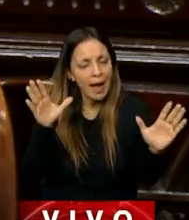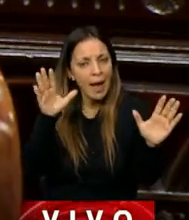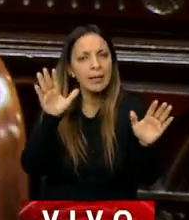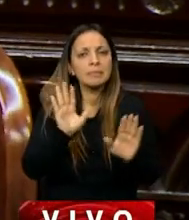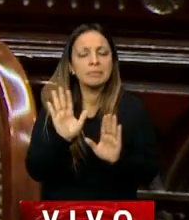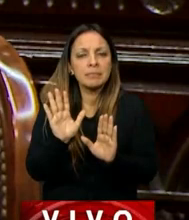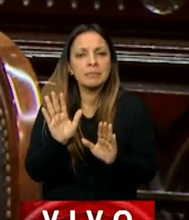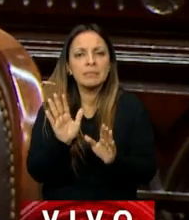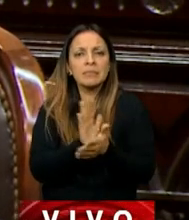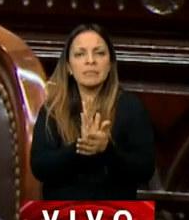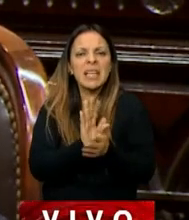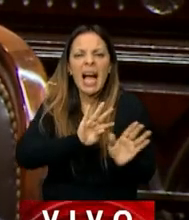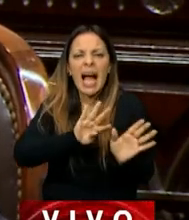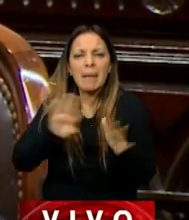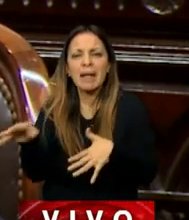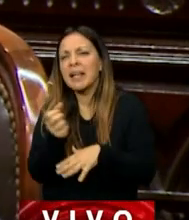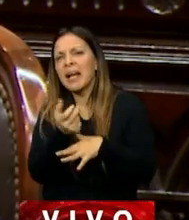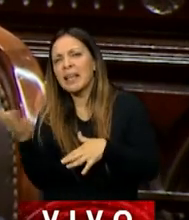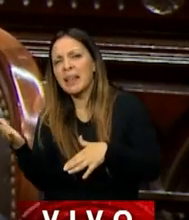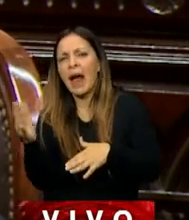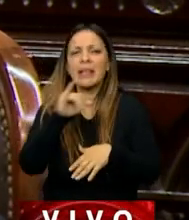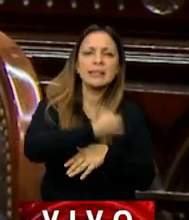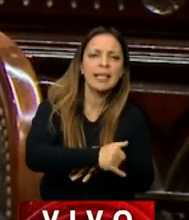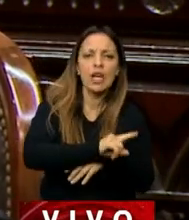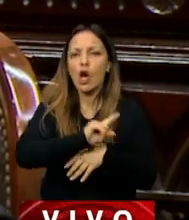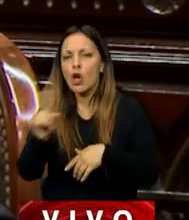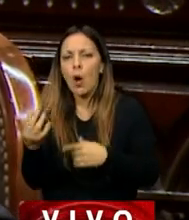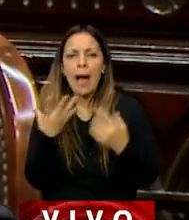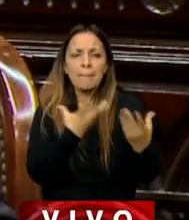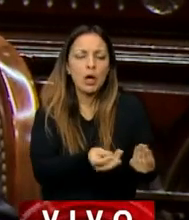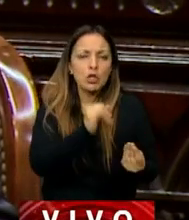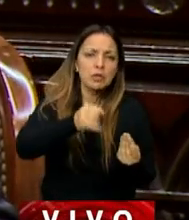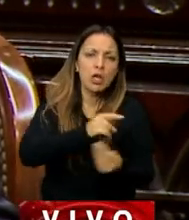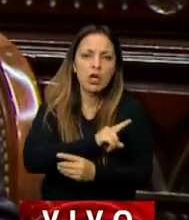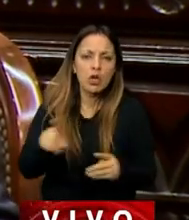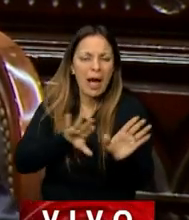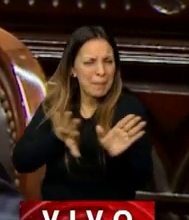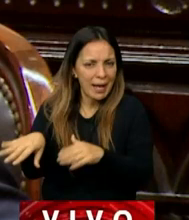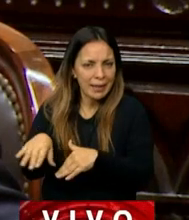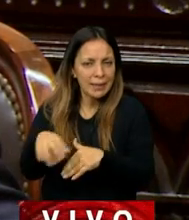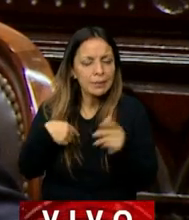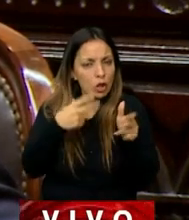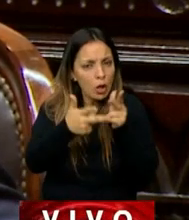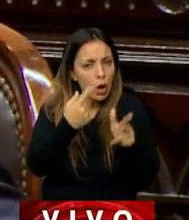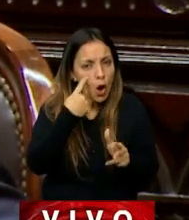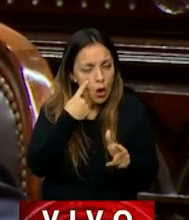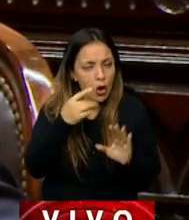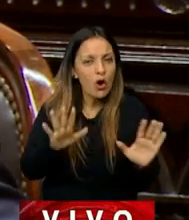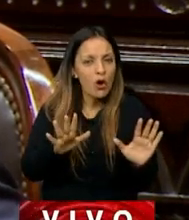de la disposición de los números hoy en este recinto en cómo se va a terminar votando este dictamen, de que no